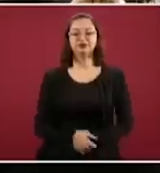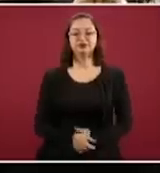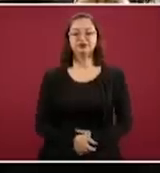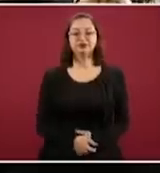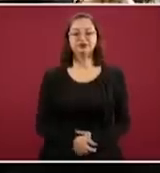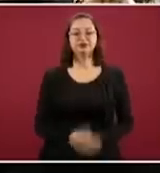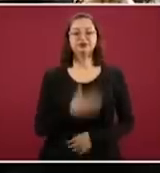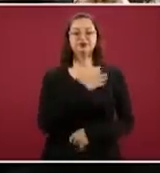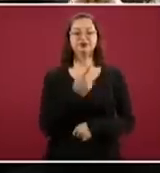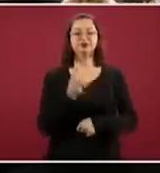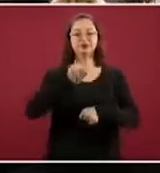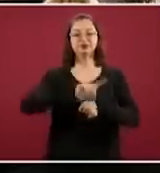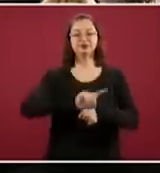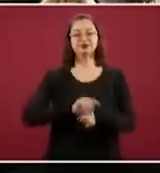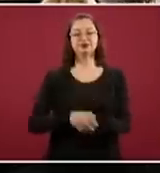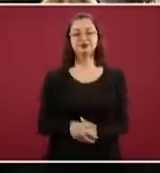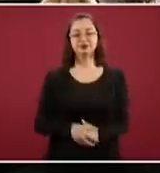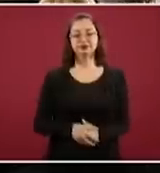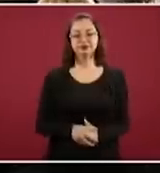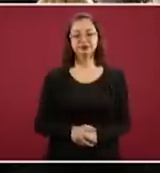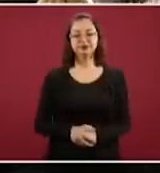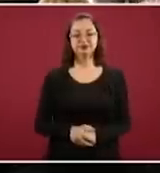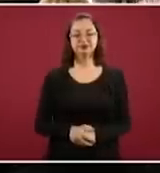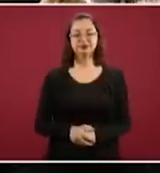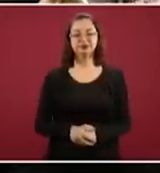Muy buenos días.